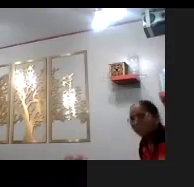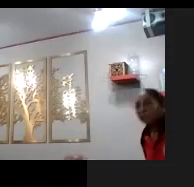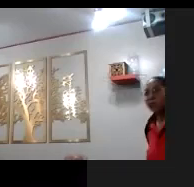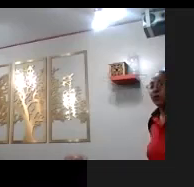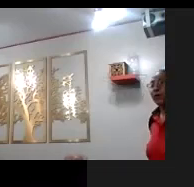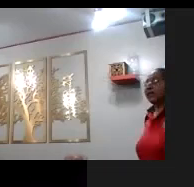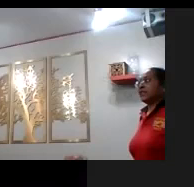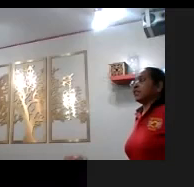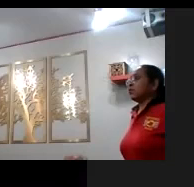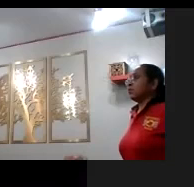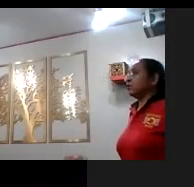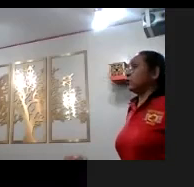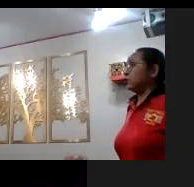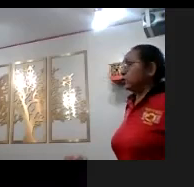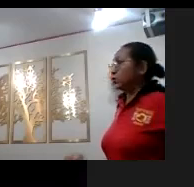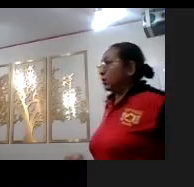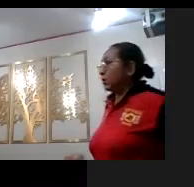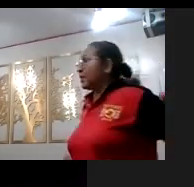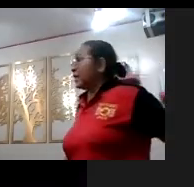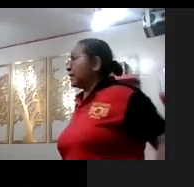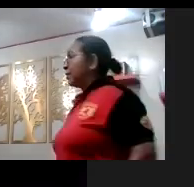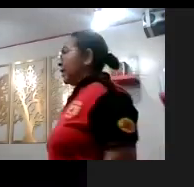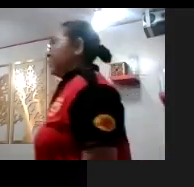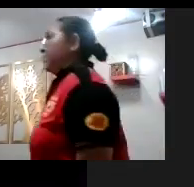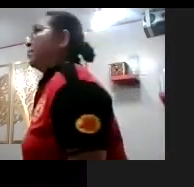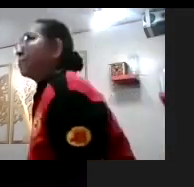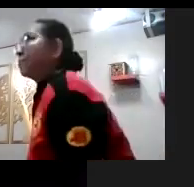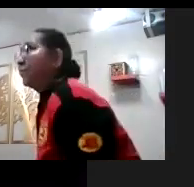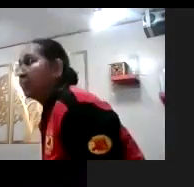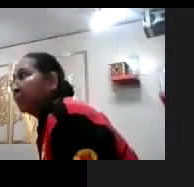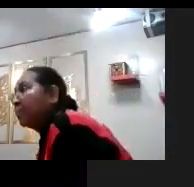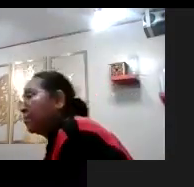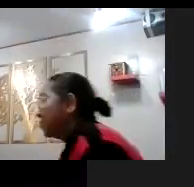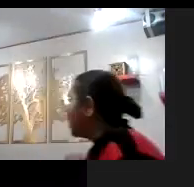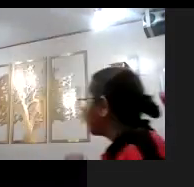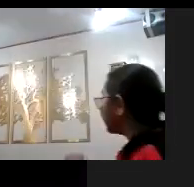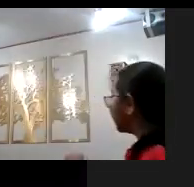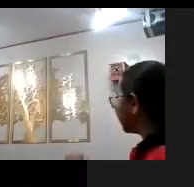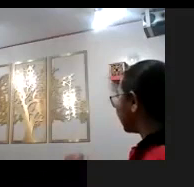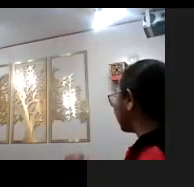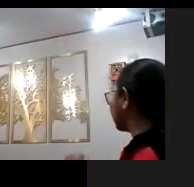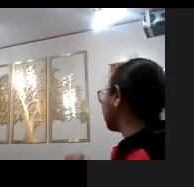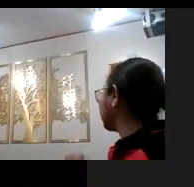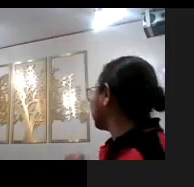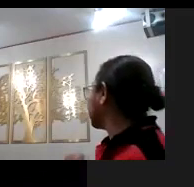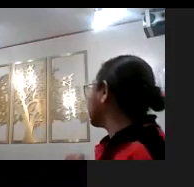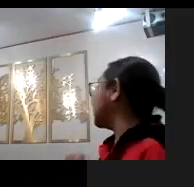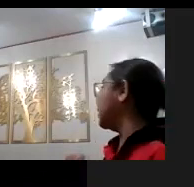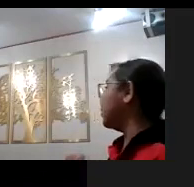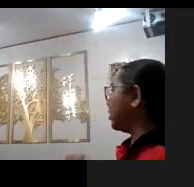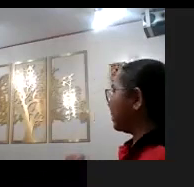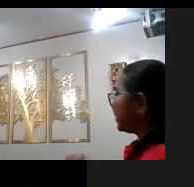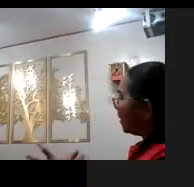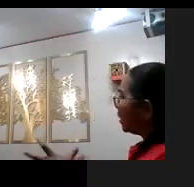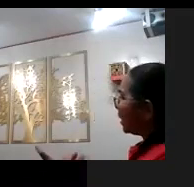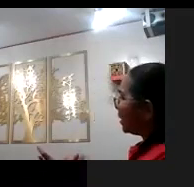su tiempo, que hayan sido bastante participativos, vemos que en el chat ha habido bastante interacción, les agradecemos también al Colegio